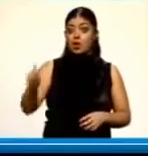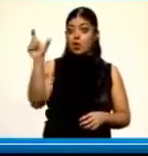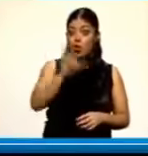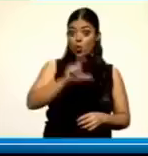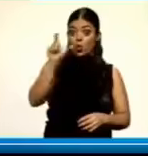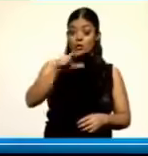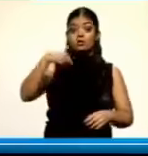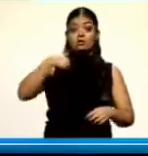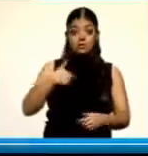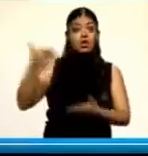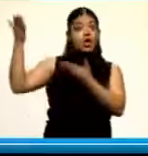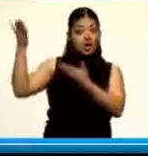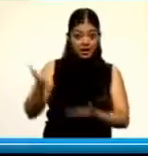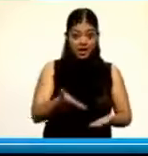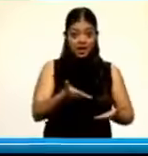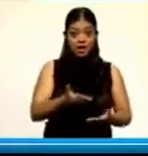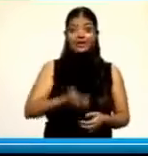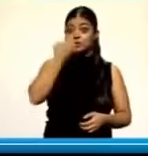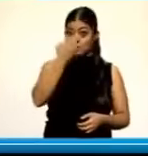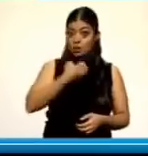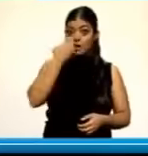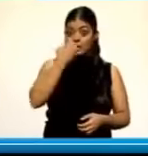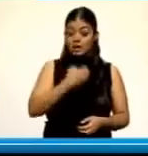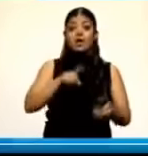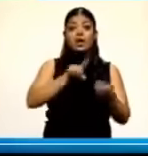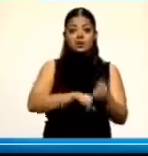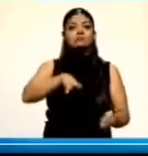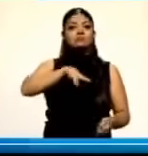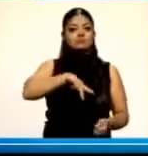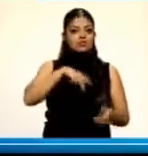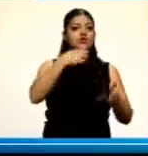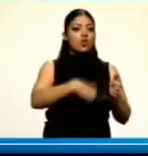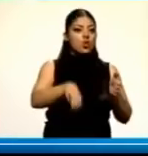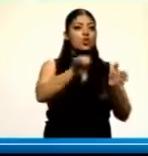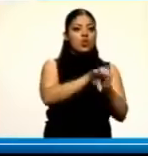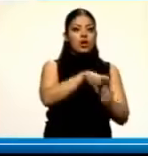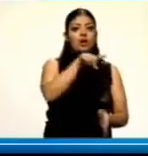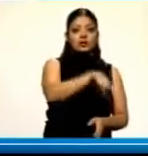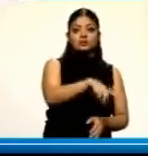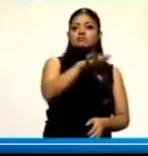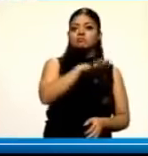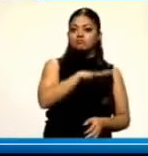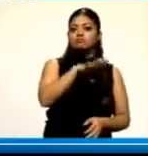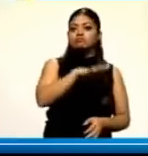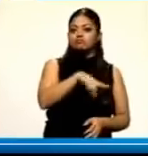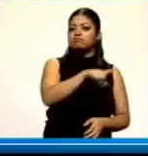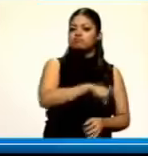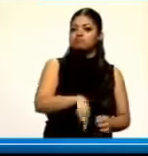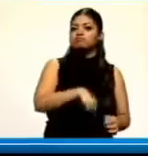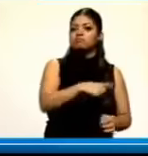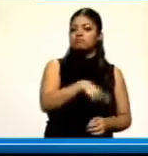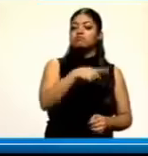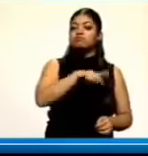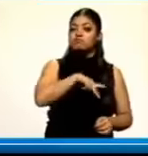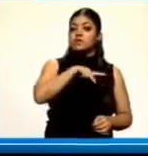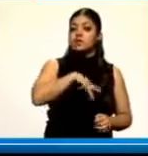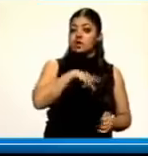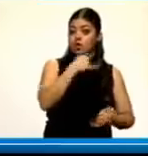Cuando llego de la escuela, en mi cuarto siempre están mis